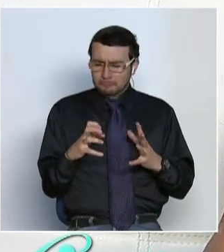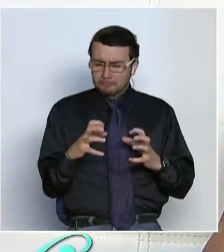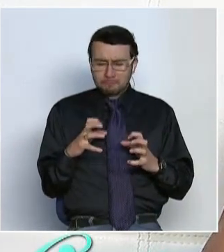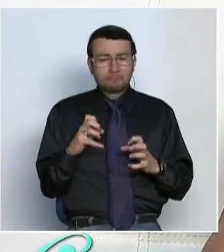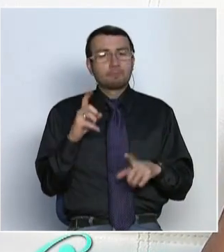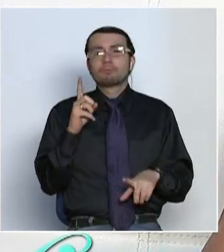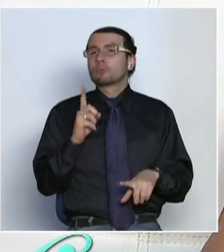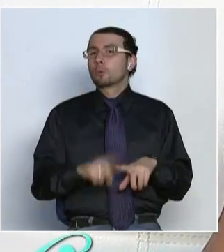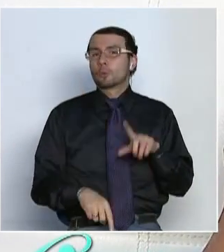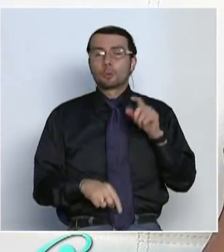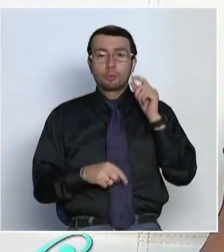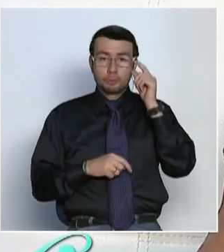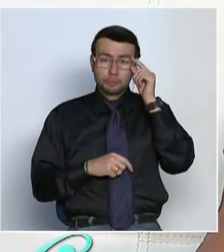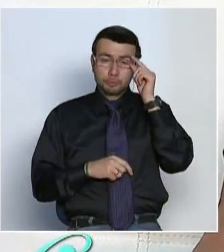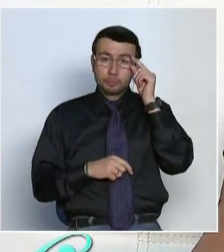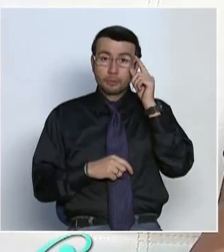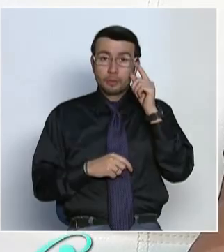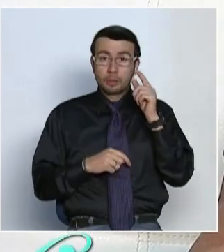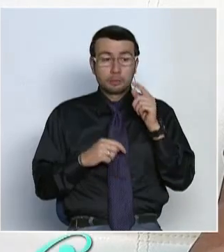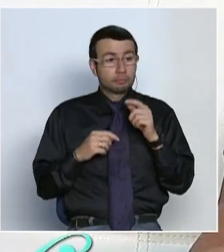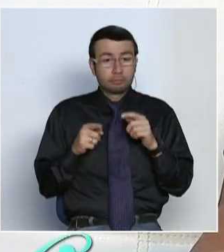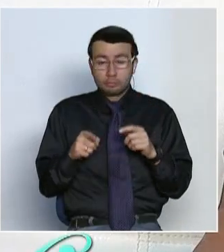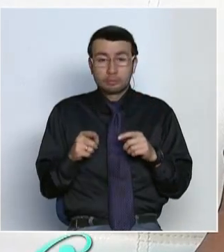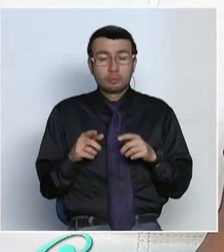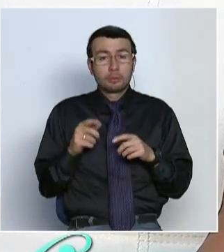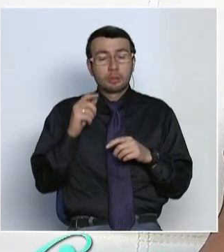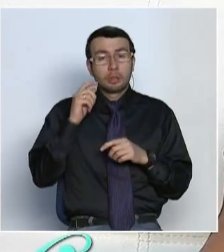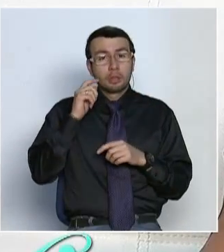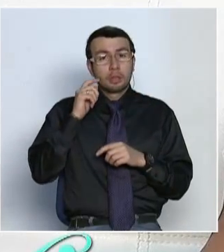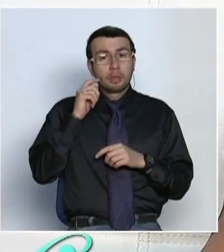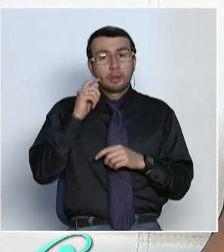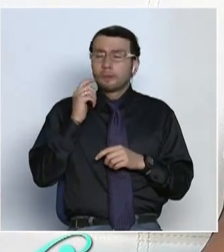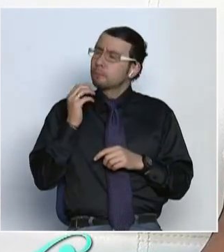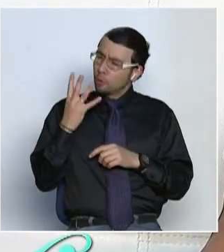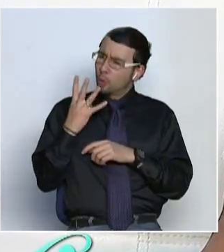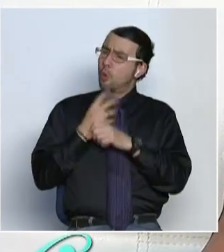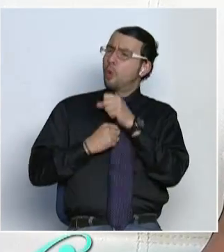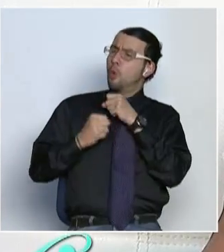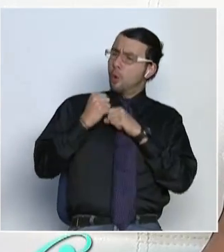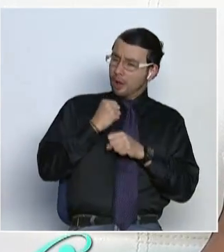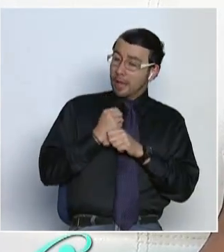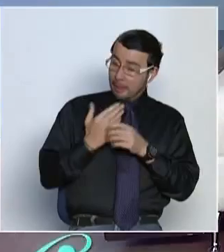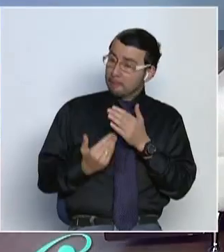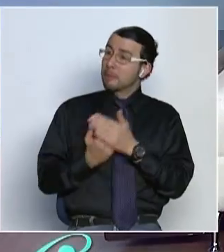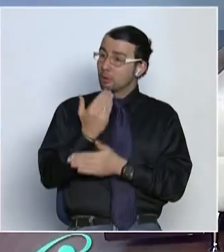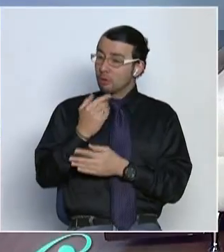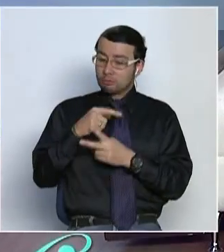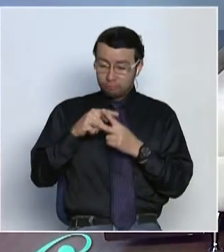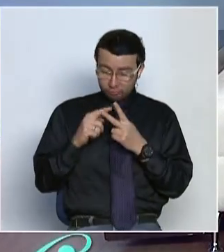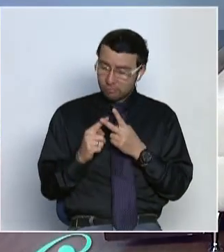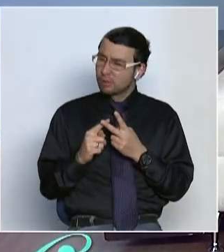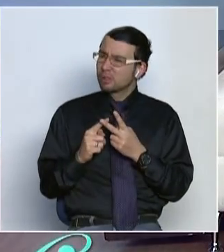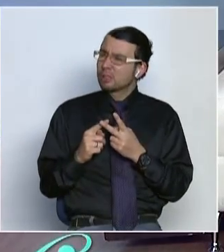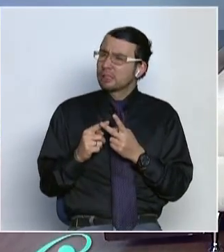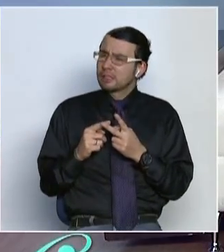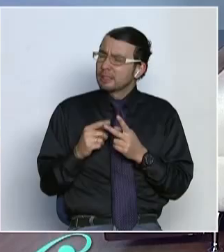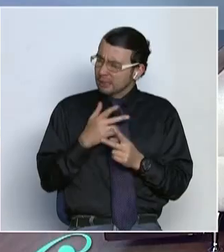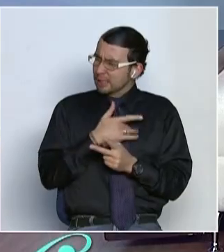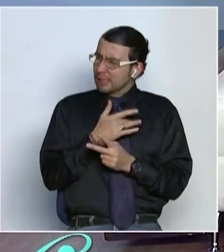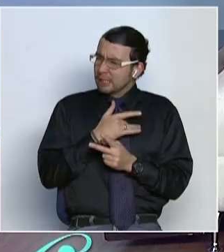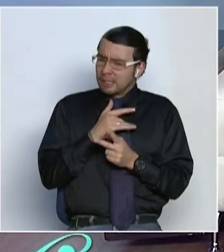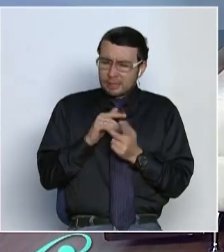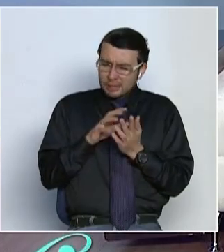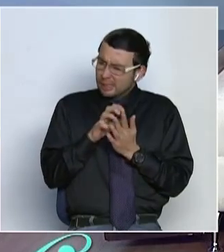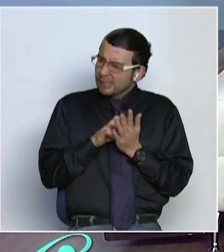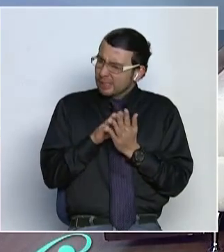dedos. Bueno, y se me quedan así como Y entonces no, pero entonces hace 4 años le empezó en esos dedos, como un entumecimiento.